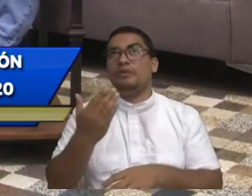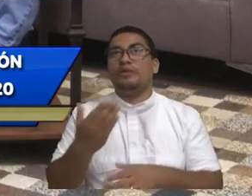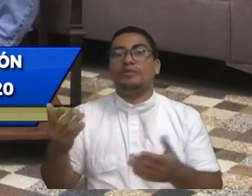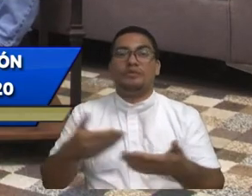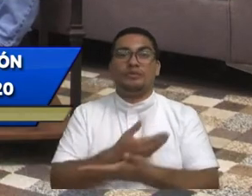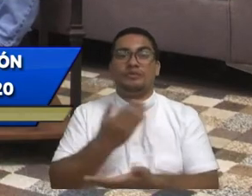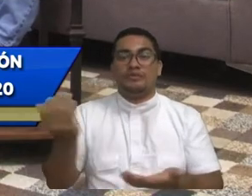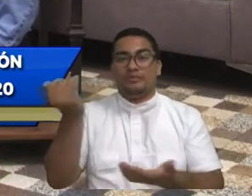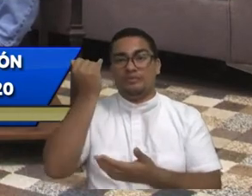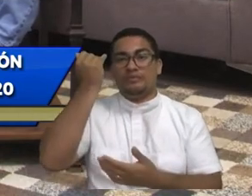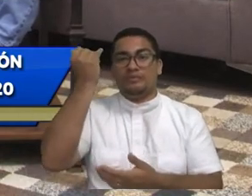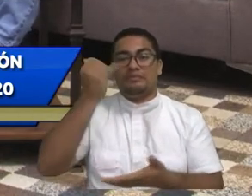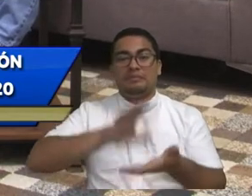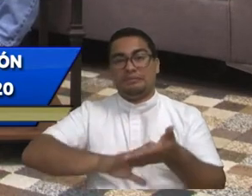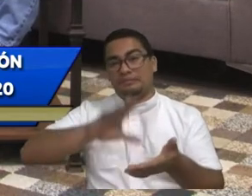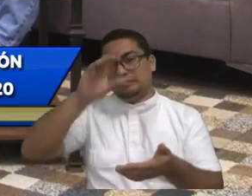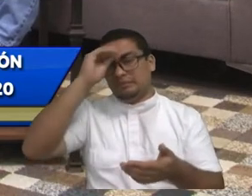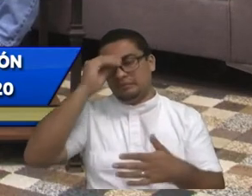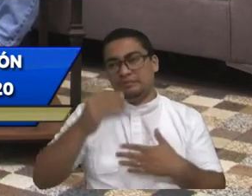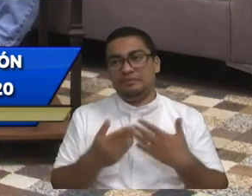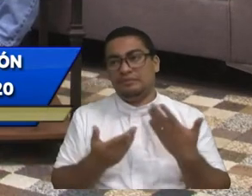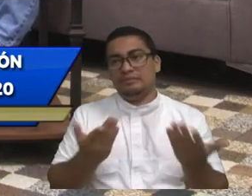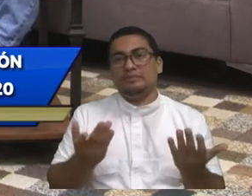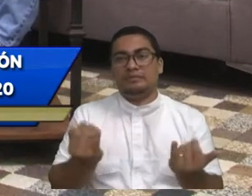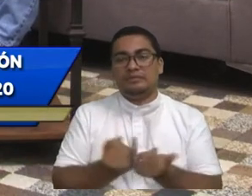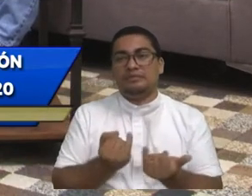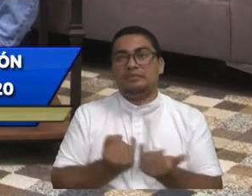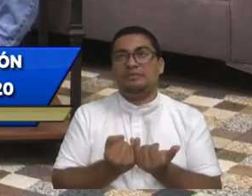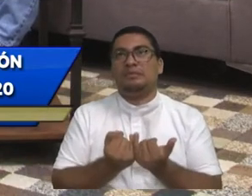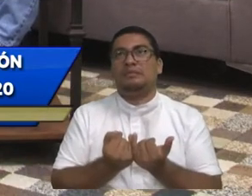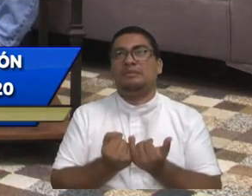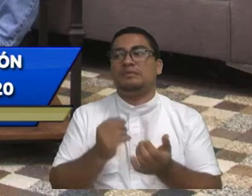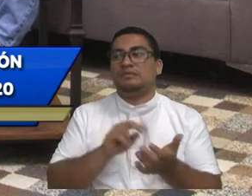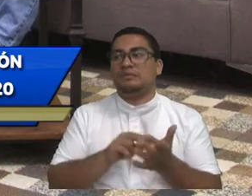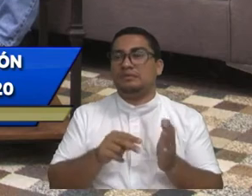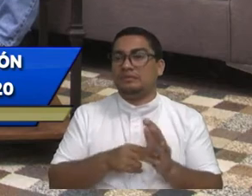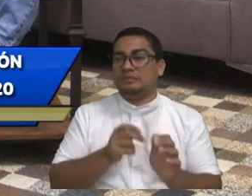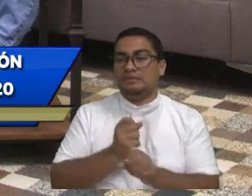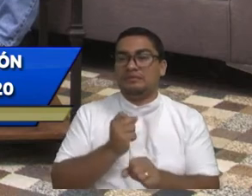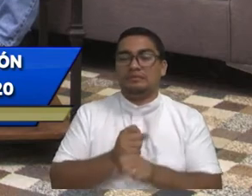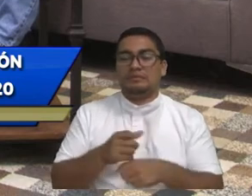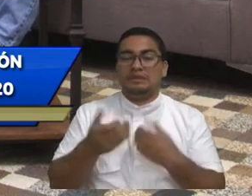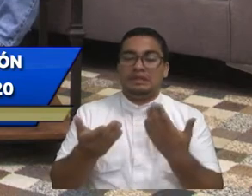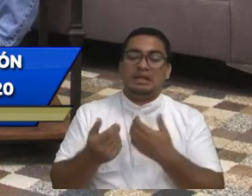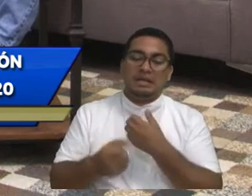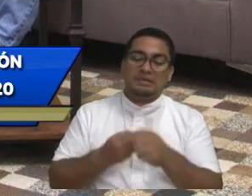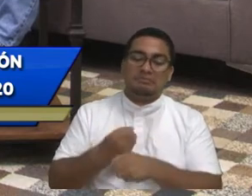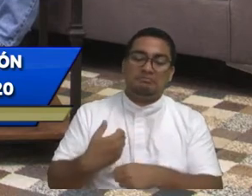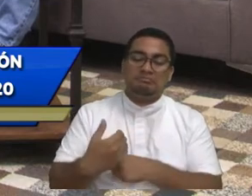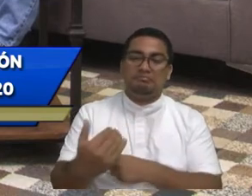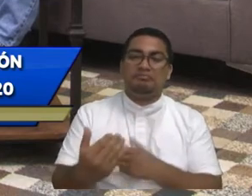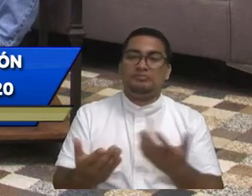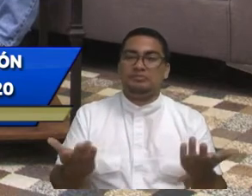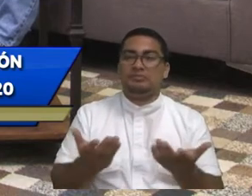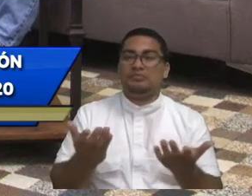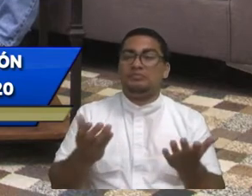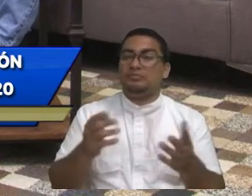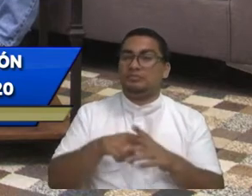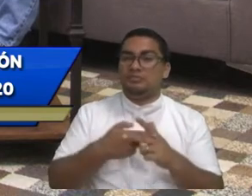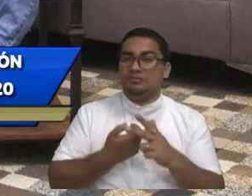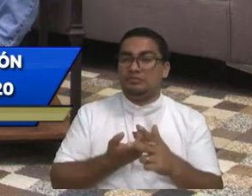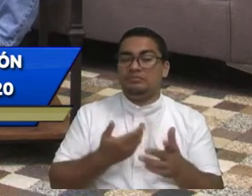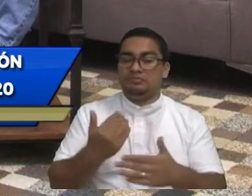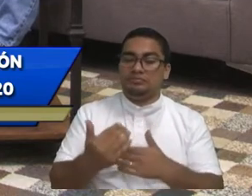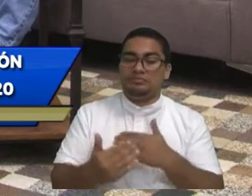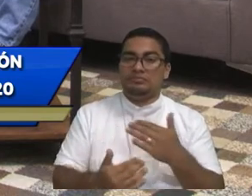aprendizaje estamos verdad trabajando para este año sentando condiciones e iniciando procesos